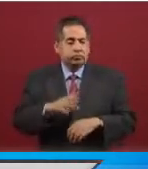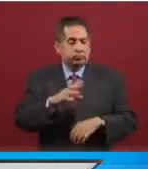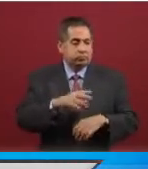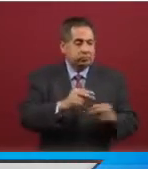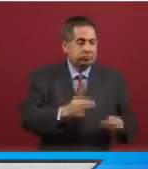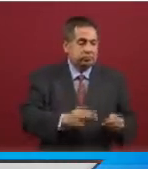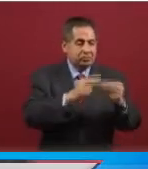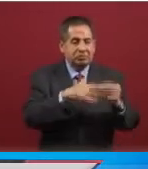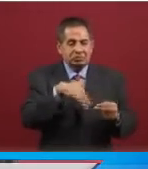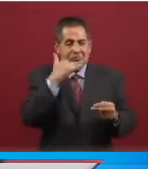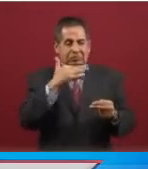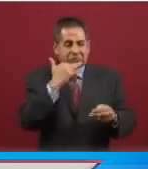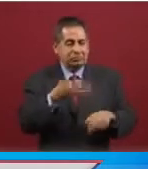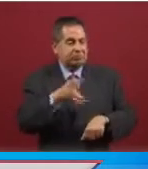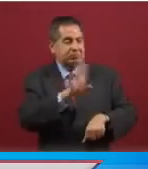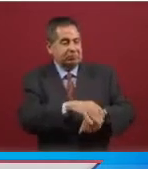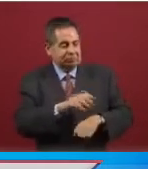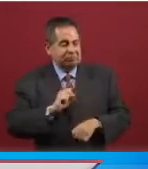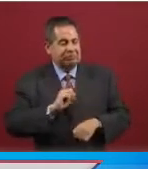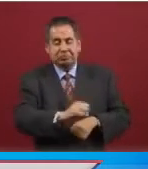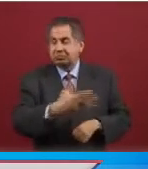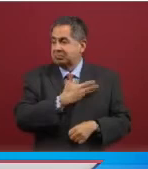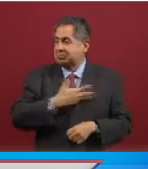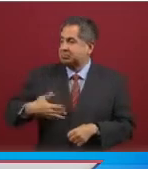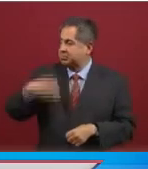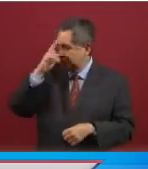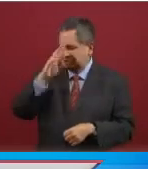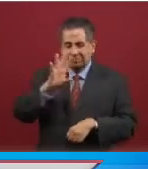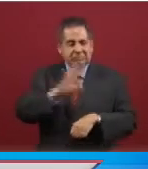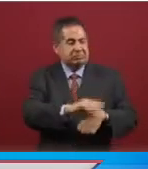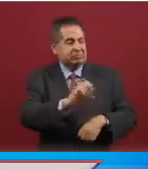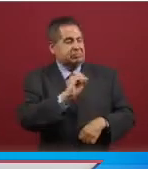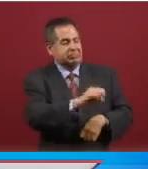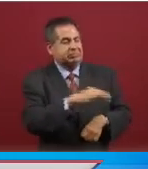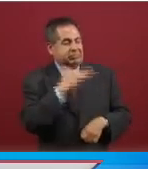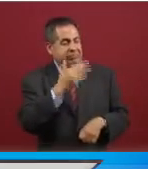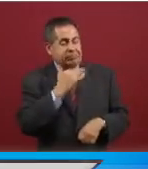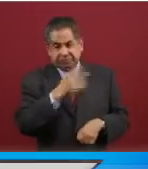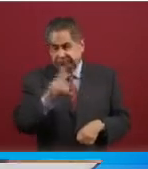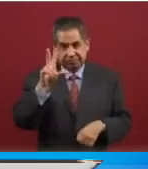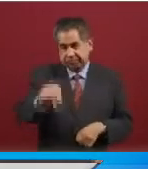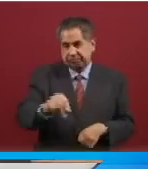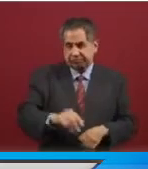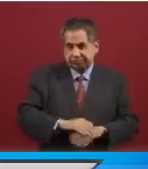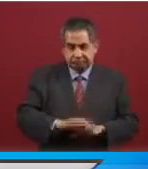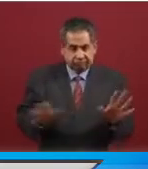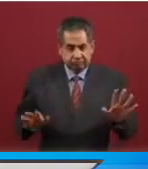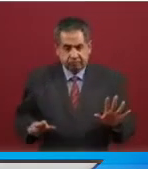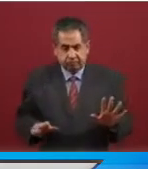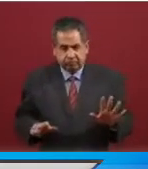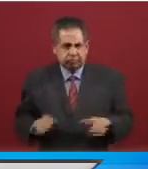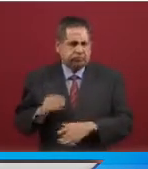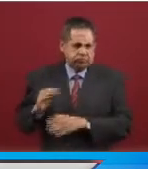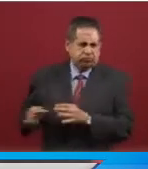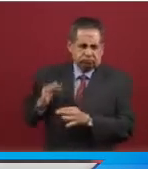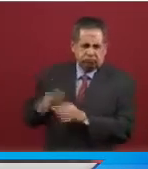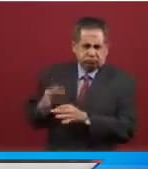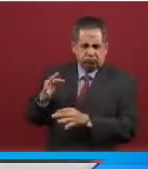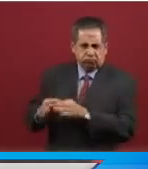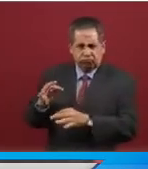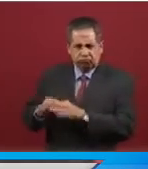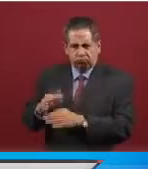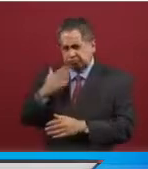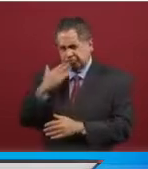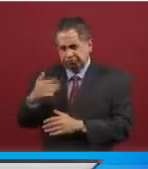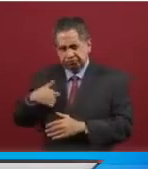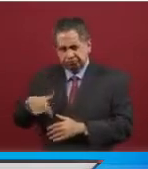casos se atienden puntualmente por la Fiscalía General de la República. Destaca que Mario Marín contribuyó al fraude electoral y obtuvo protección por este motivo.